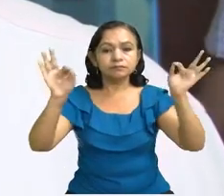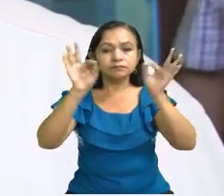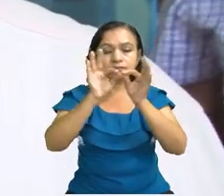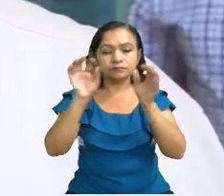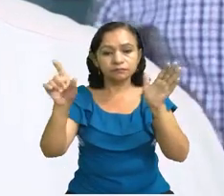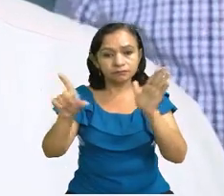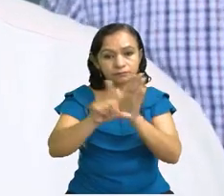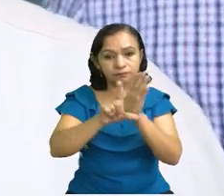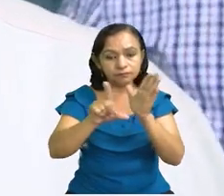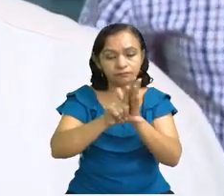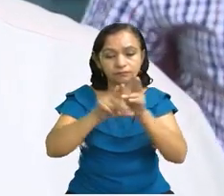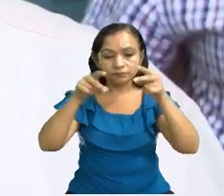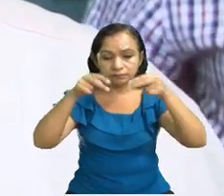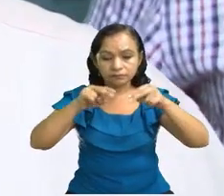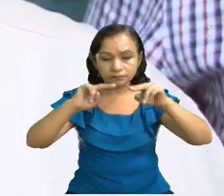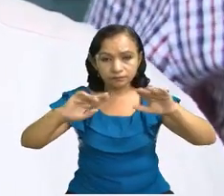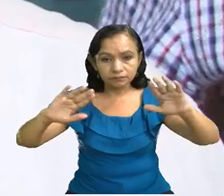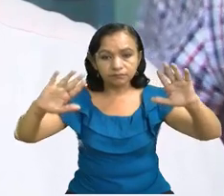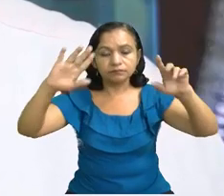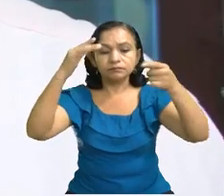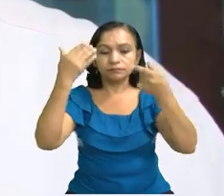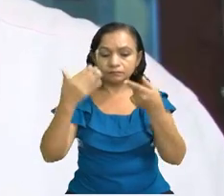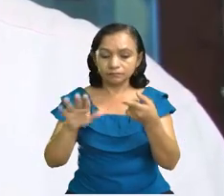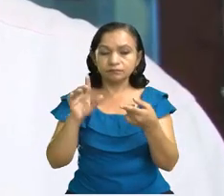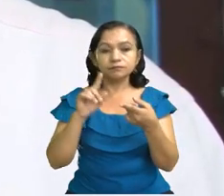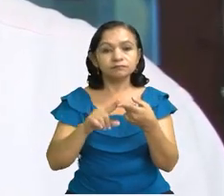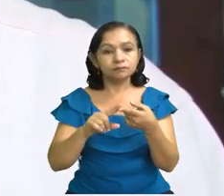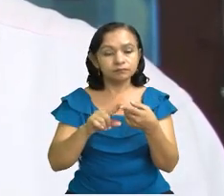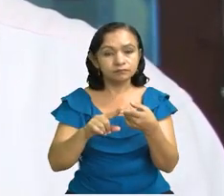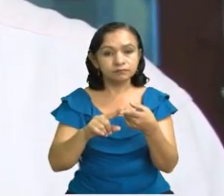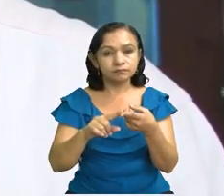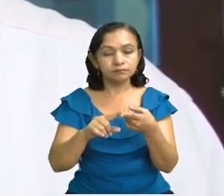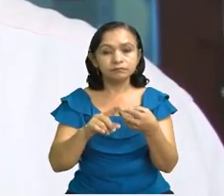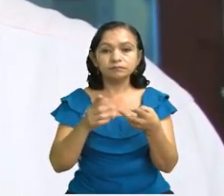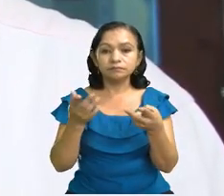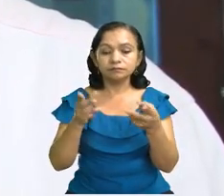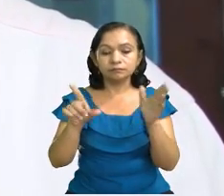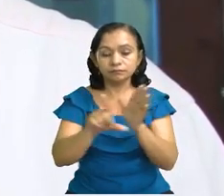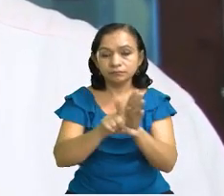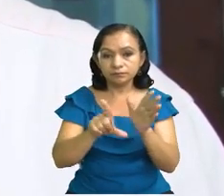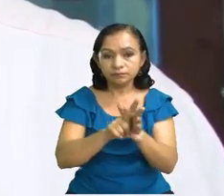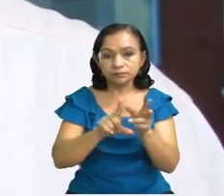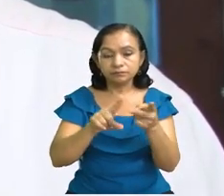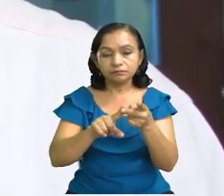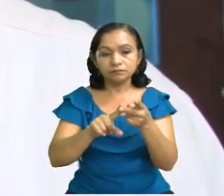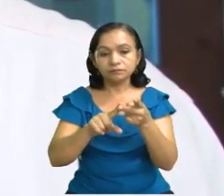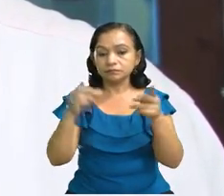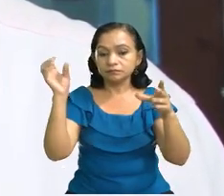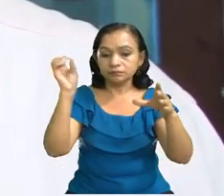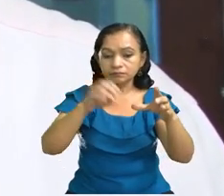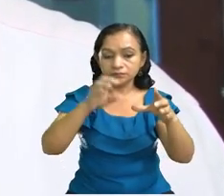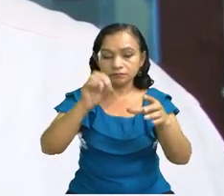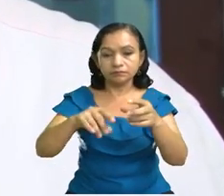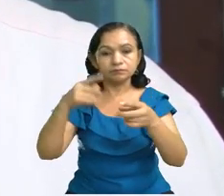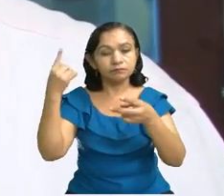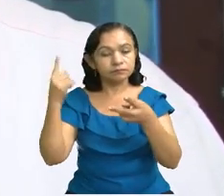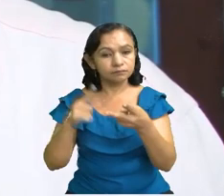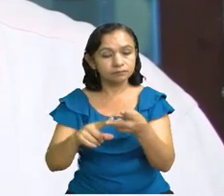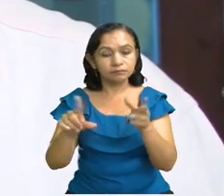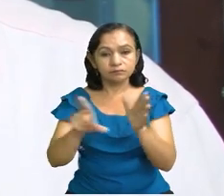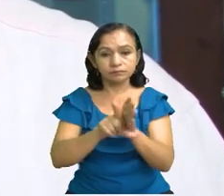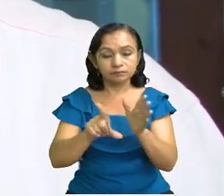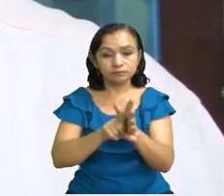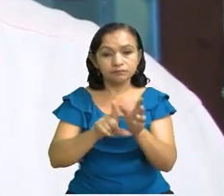Ley General de Medio Ambiente, los Recursos Naturales, la Ley de Residuos Sólidos, la Ley